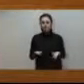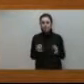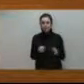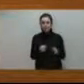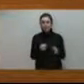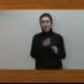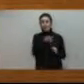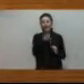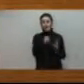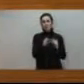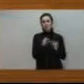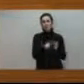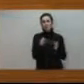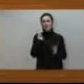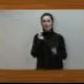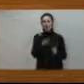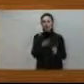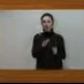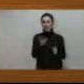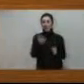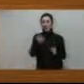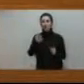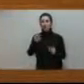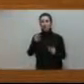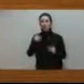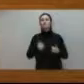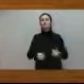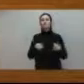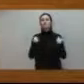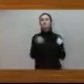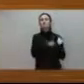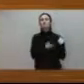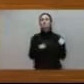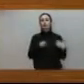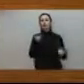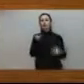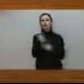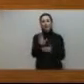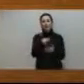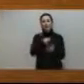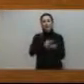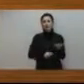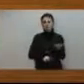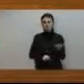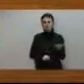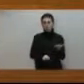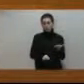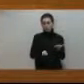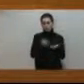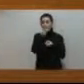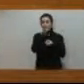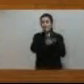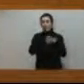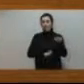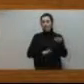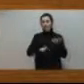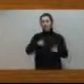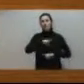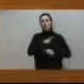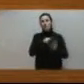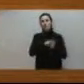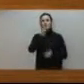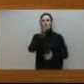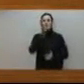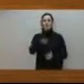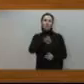2015, el señor Torre decía: me voy a ocupar personalmente de mandarle los escritos, tranquilícese. Los informes son de noviembre de 2014,